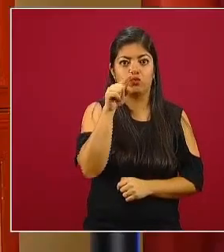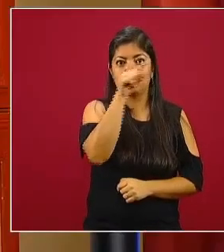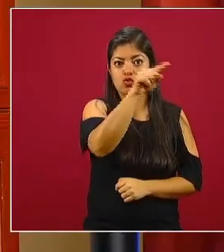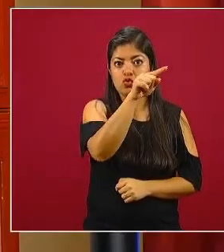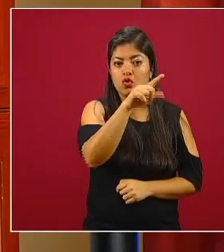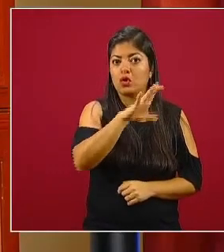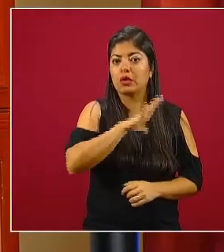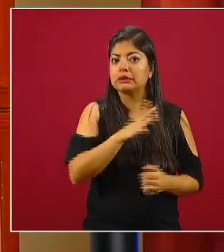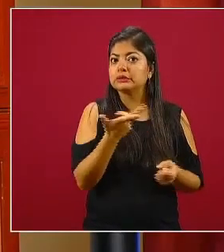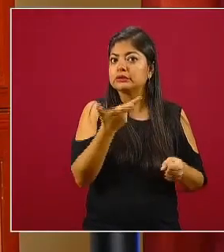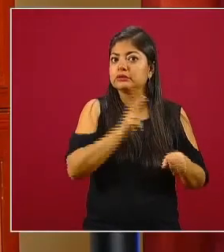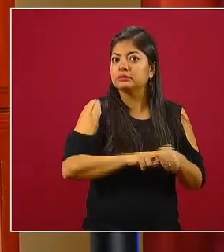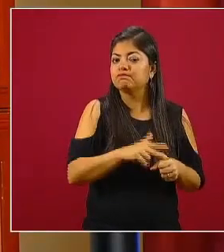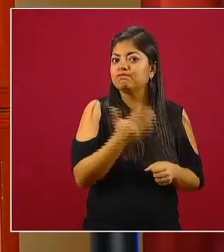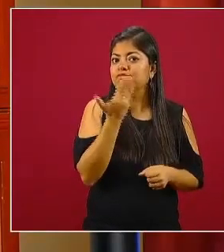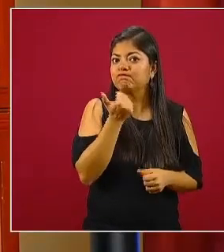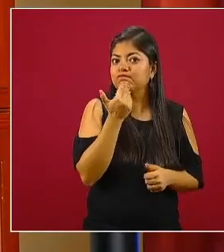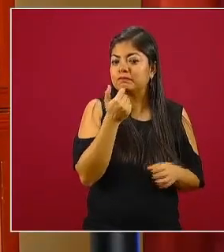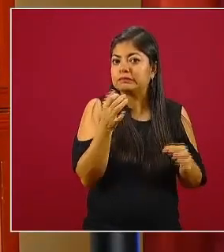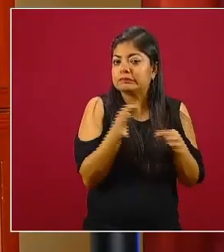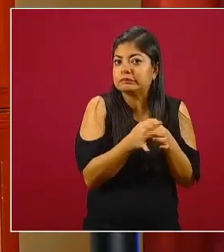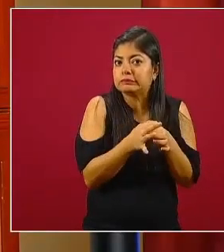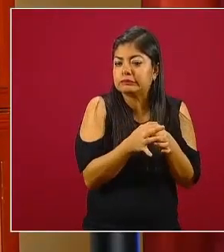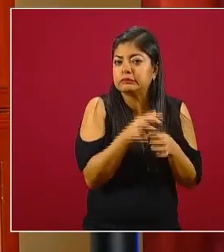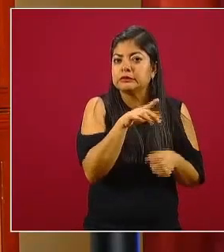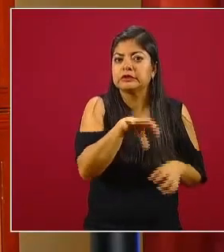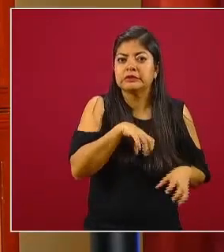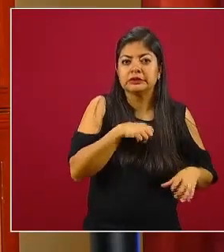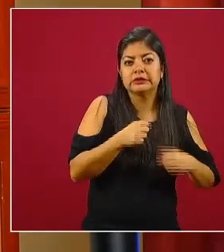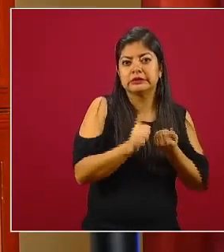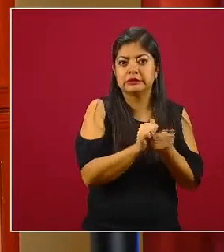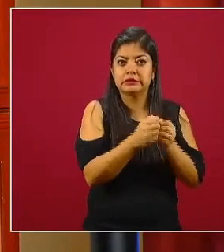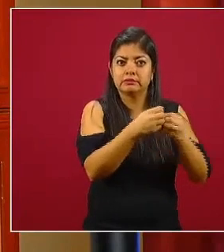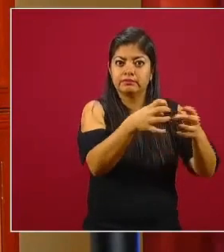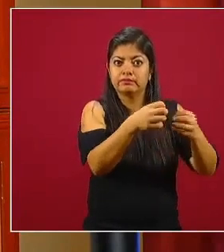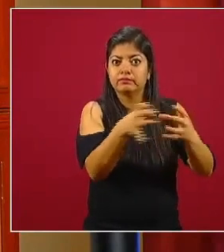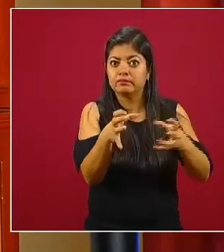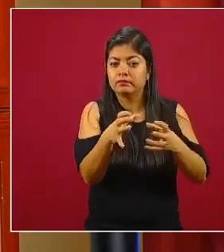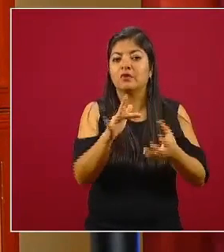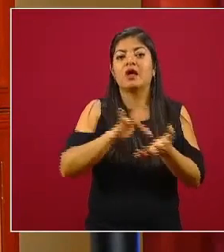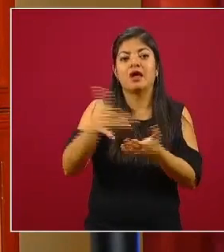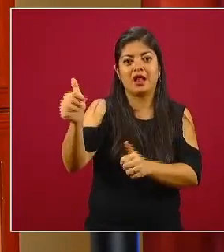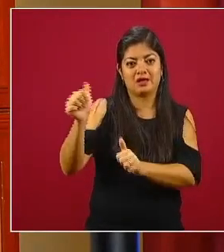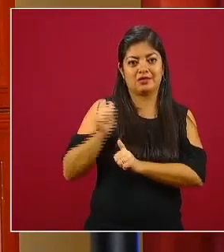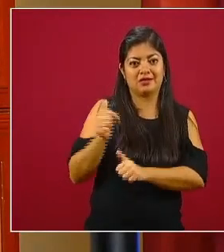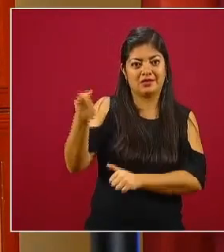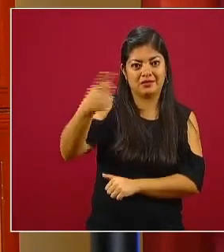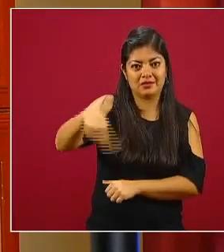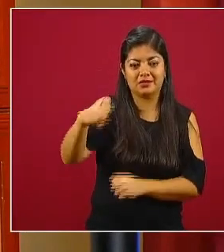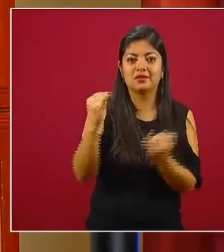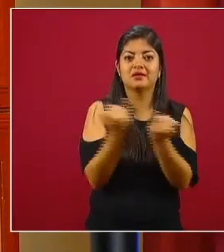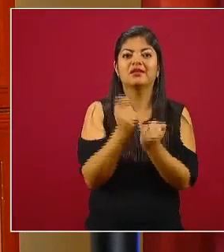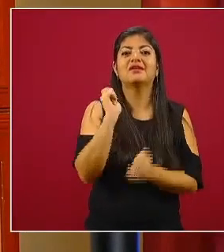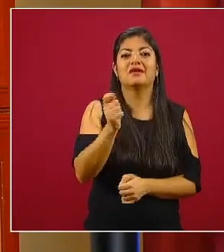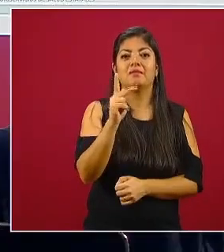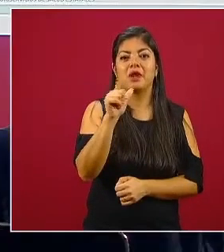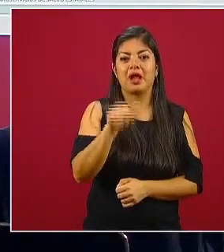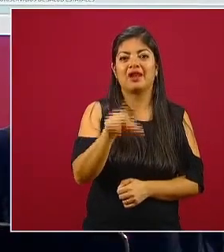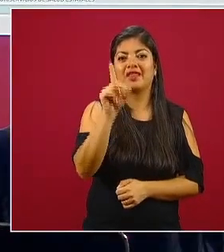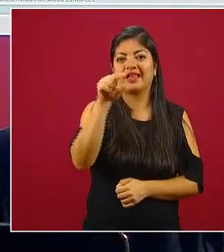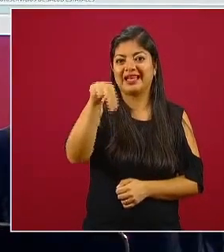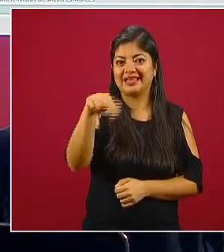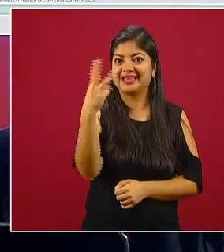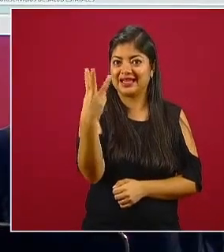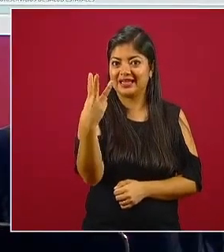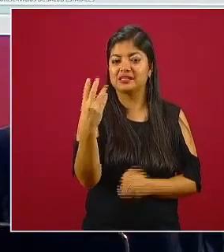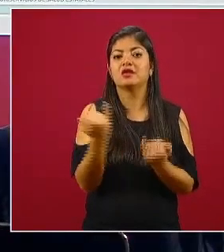menor capacidad hospitalaria, ha habido esfuerzos de expansión, gracias a las Fuerzas Armadas, con el plan DN3 y el plan Marina,